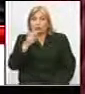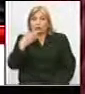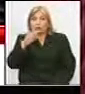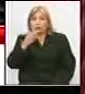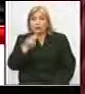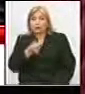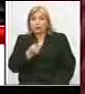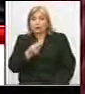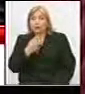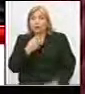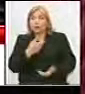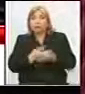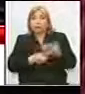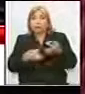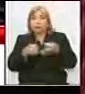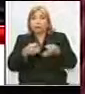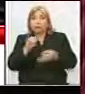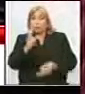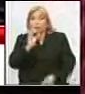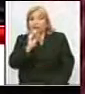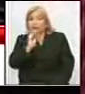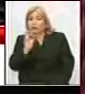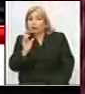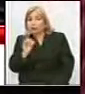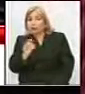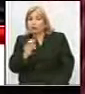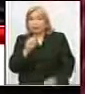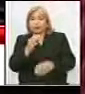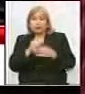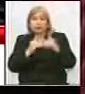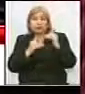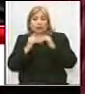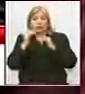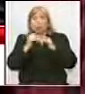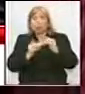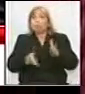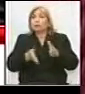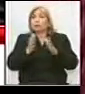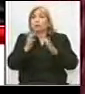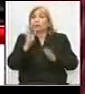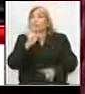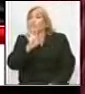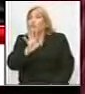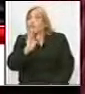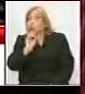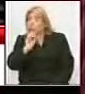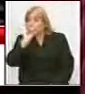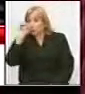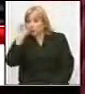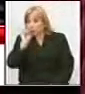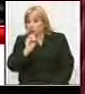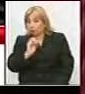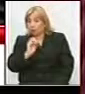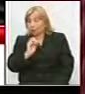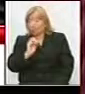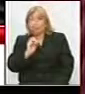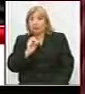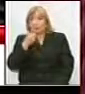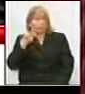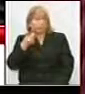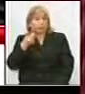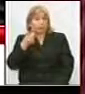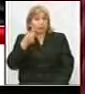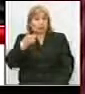y conforme al decreto supremo número 012 de vivienda y construcción, si el 50%... El 50% de dicho monto